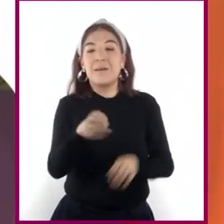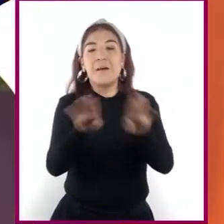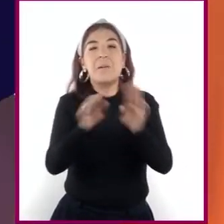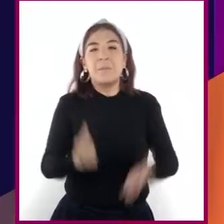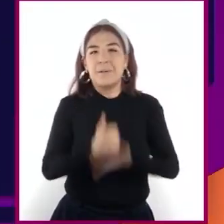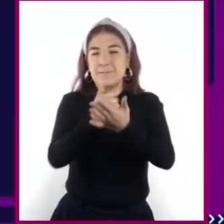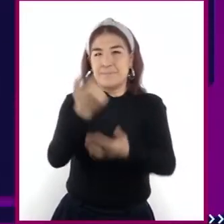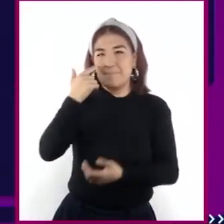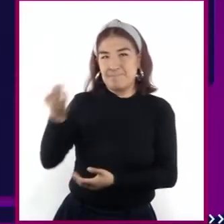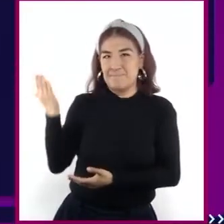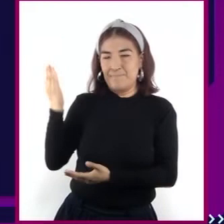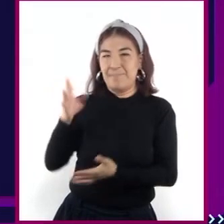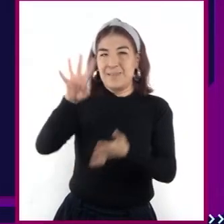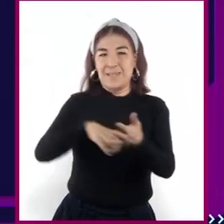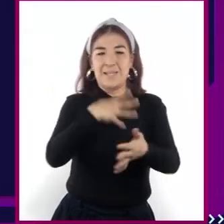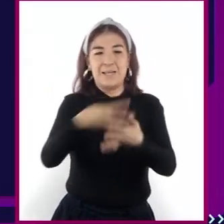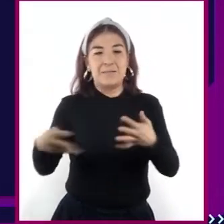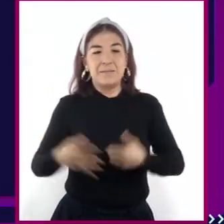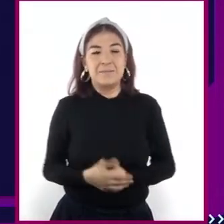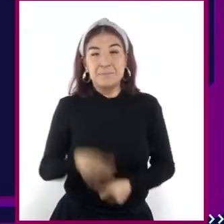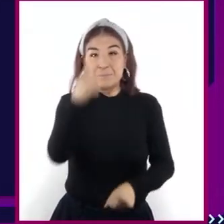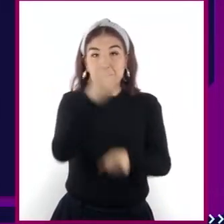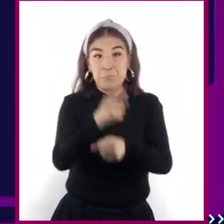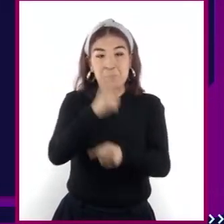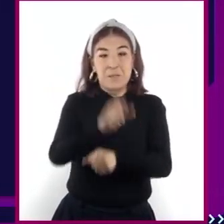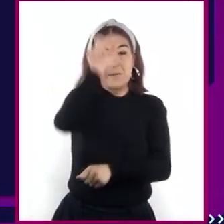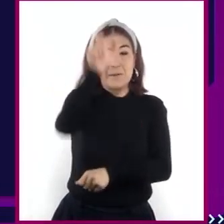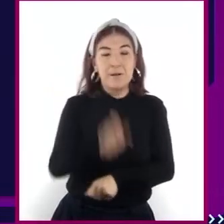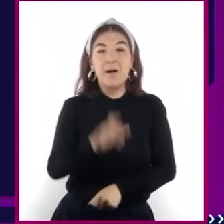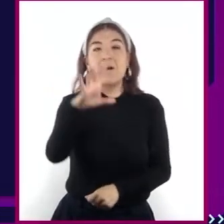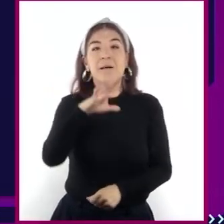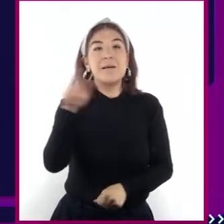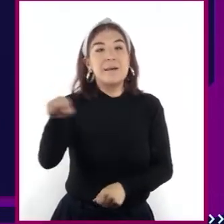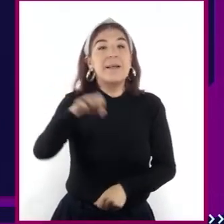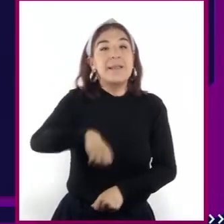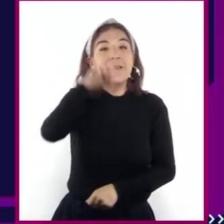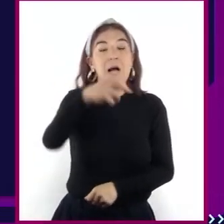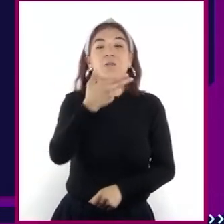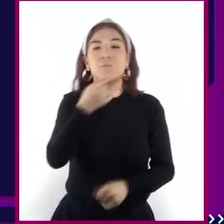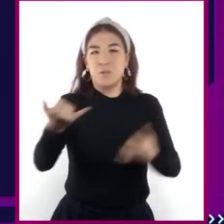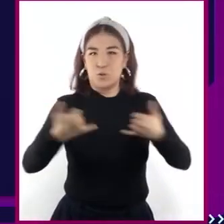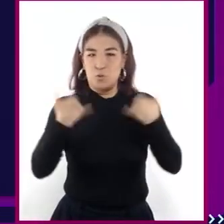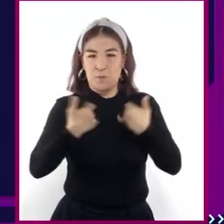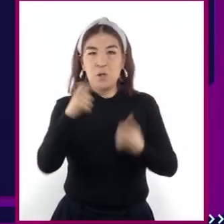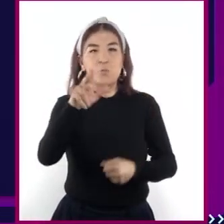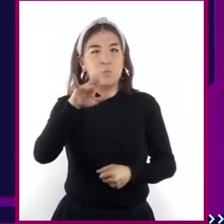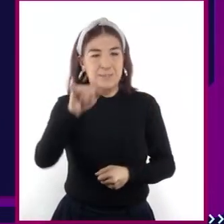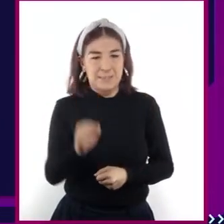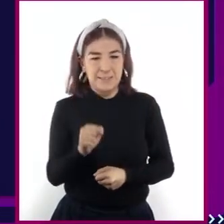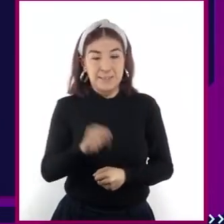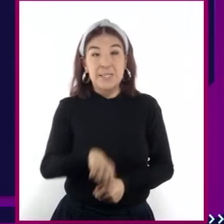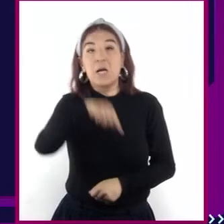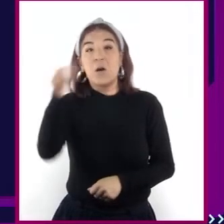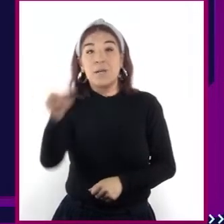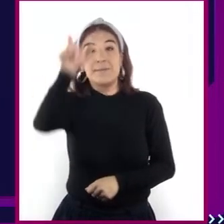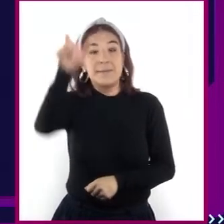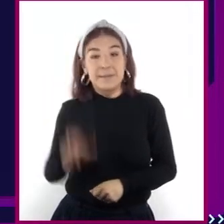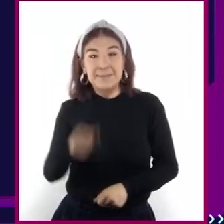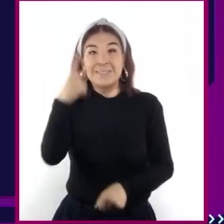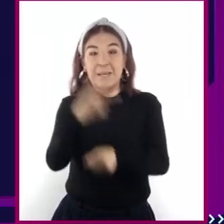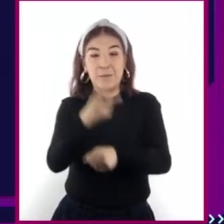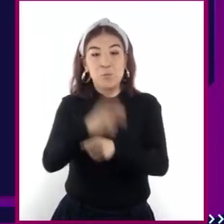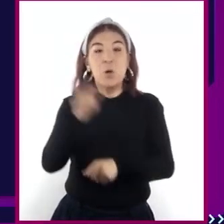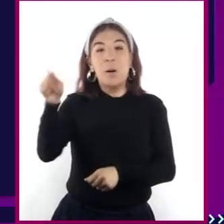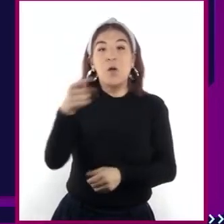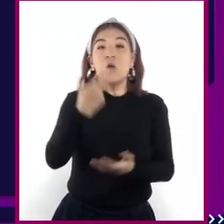las siguientes tablas. En la primera columna se encuentra la edad de Luis. En la segunda columna se encuentra el doble de la edad de